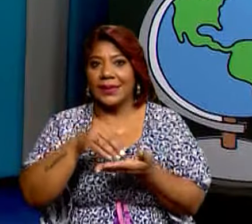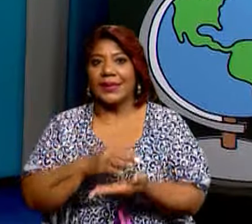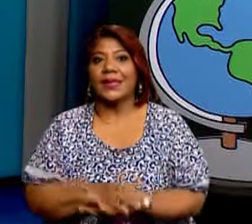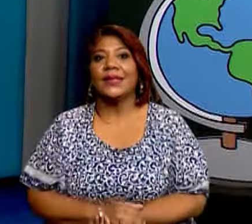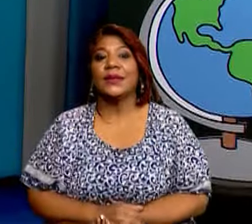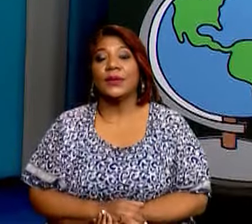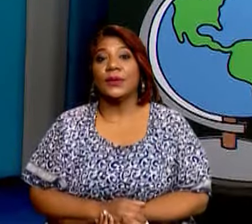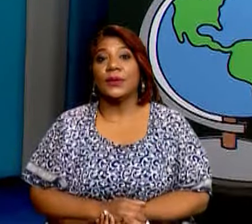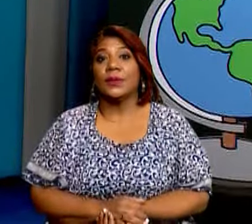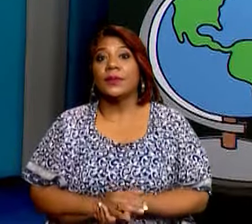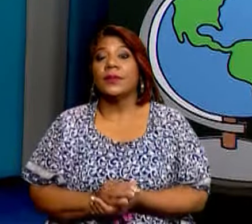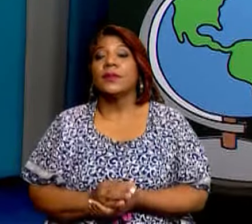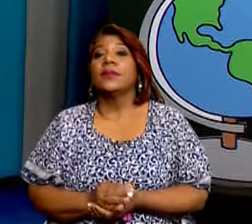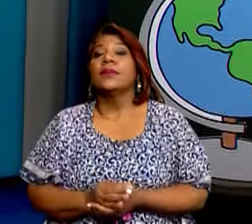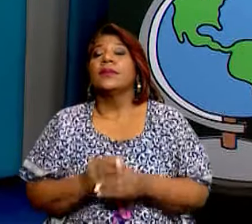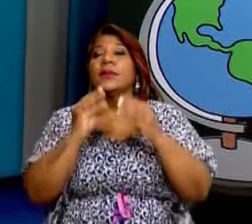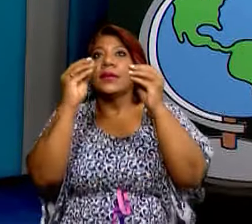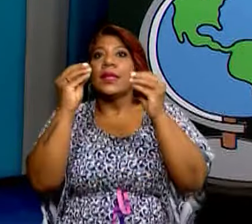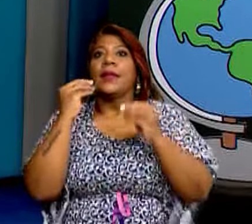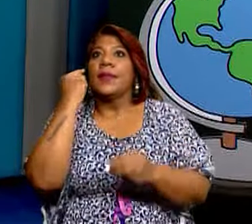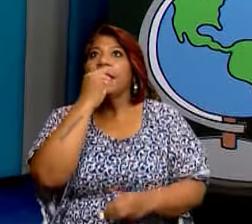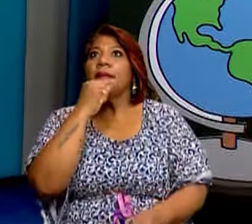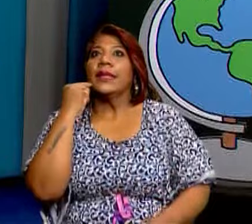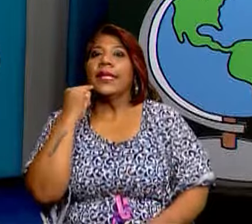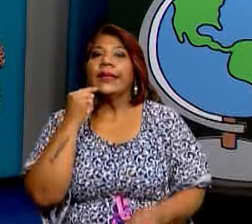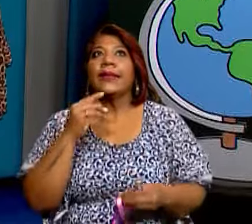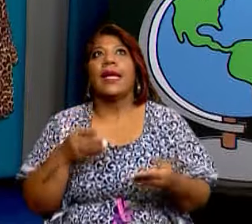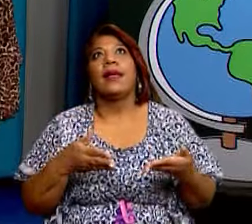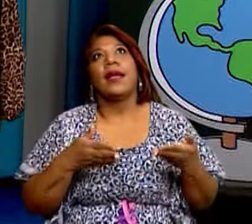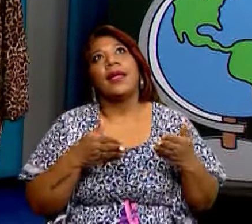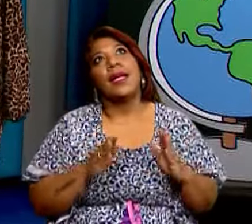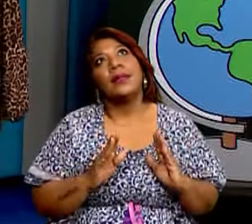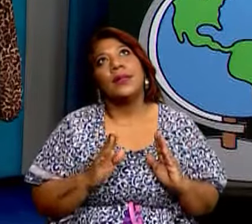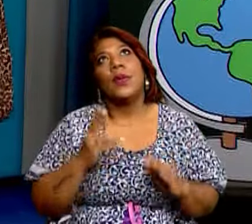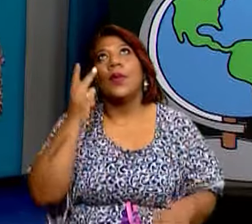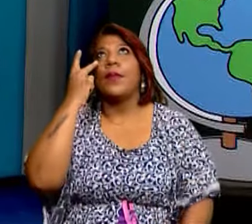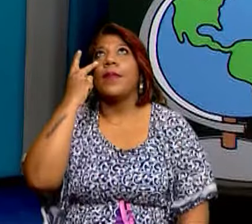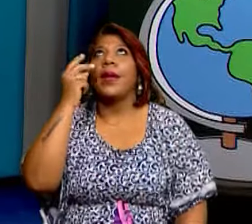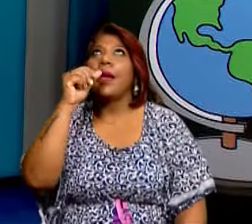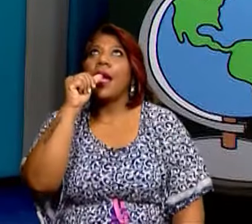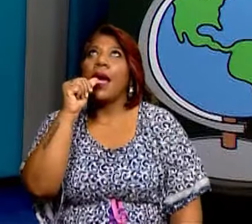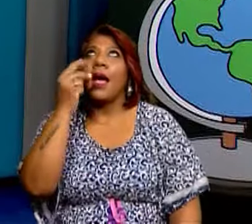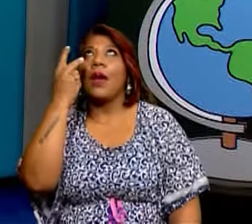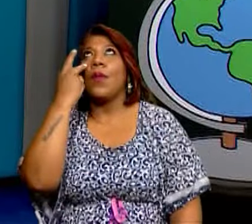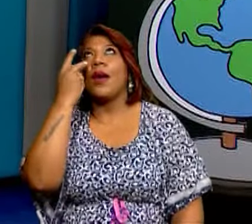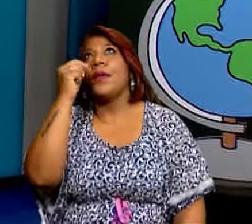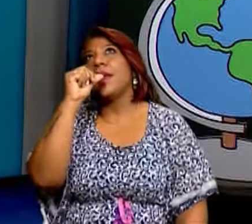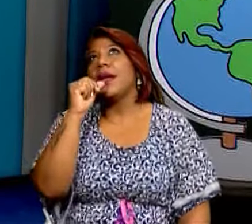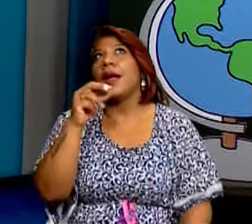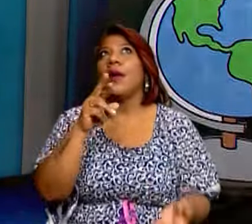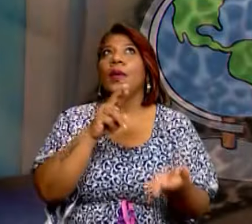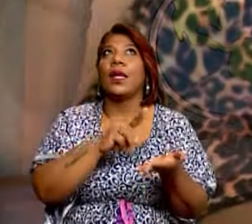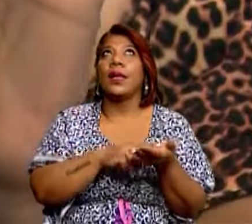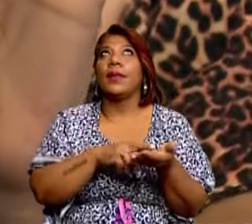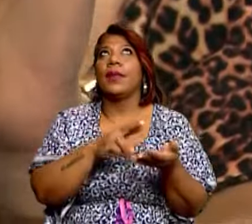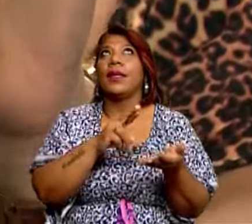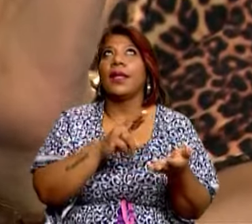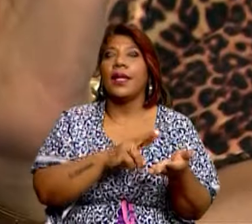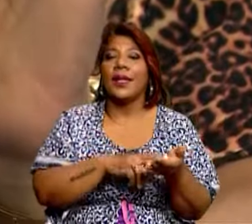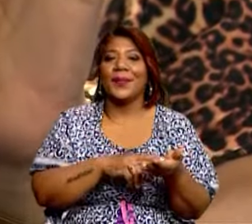Y a ver, la maestra Zaira, que se la pasa diciendo de dónde es ella, a ver cuál es su bandera. Muy bien, la bandera